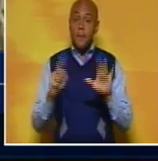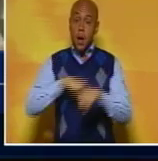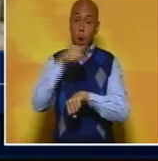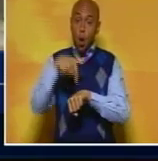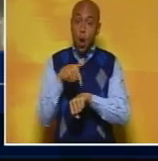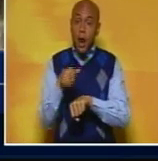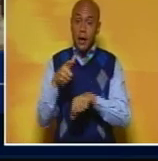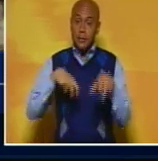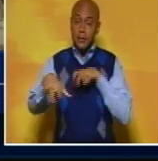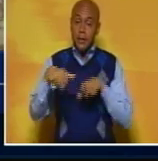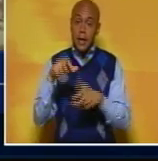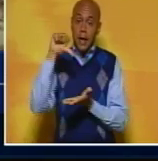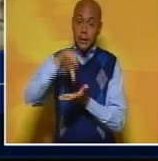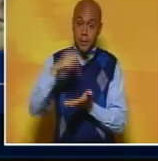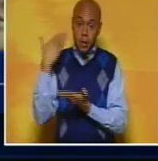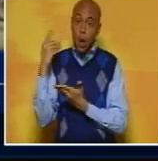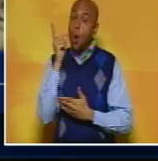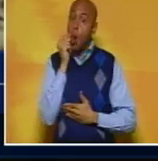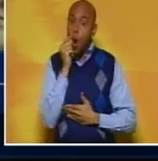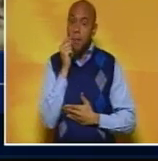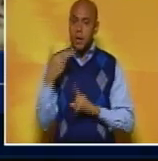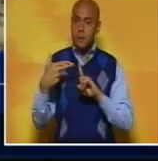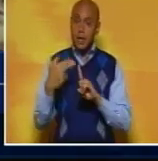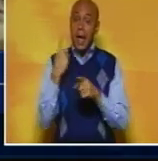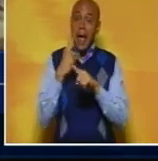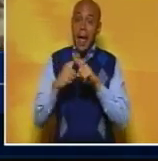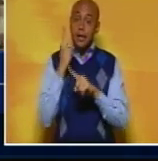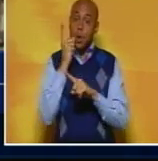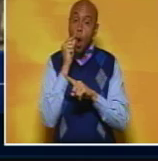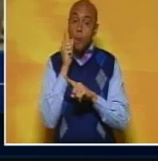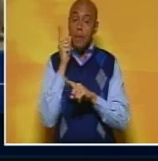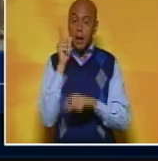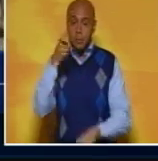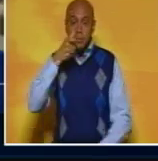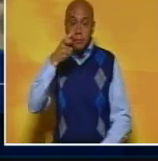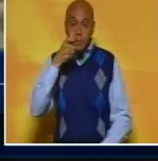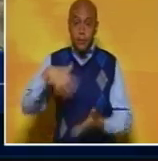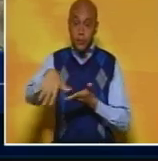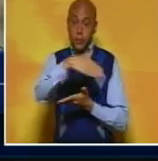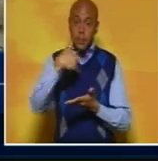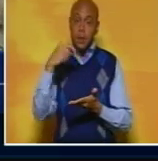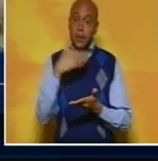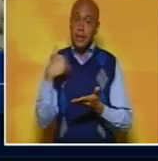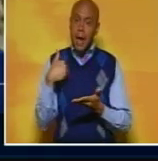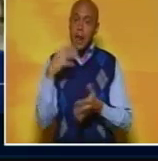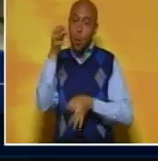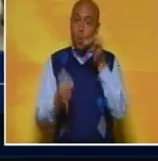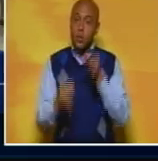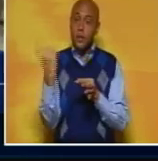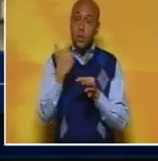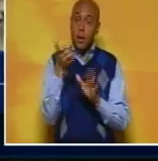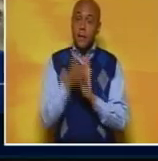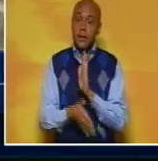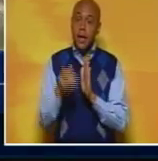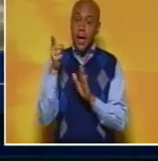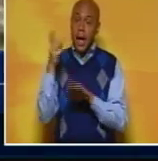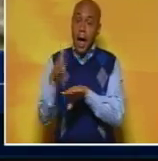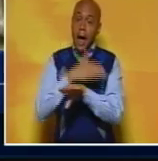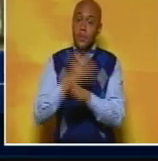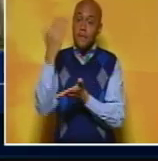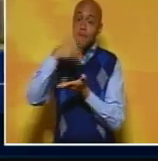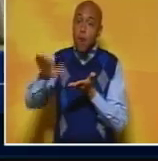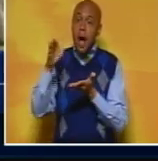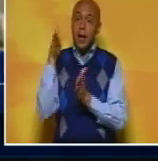comercial de Manila. El asaltante era un ex vigilante de seguridad del recinto que buscaba justicia tras ser despedido y